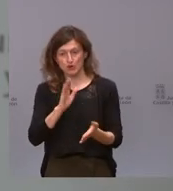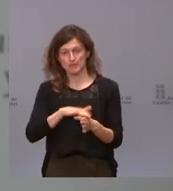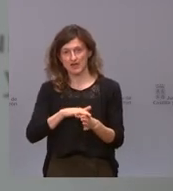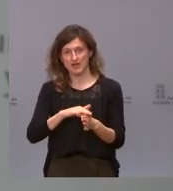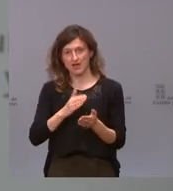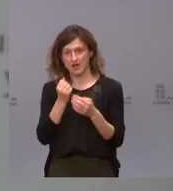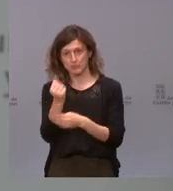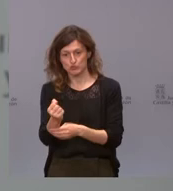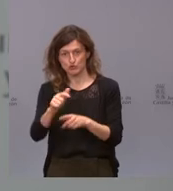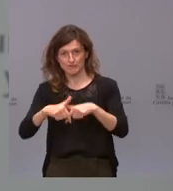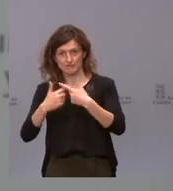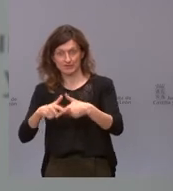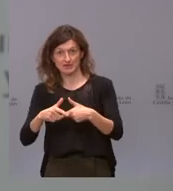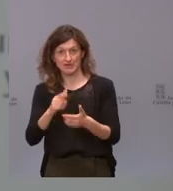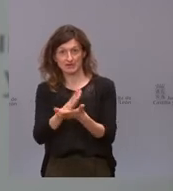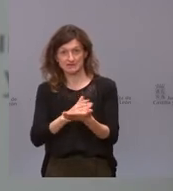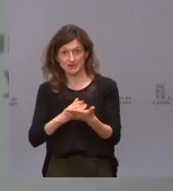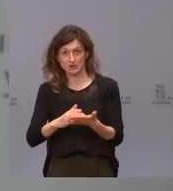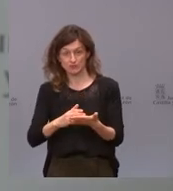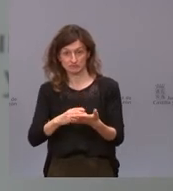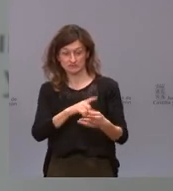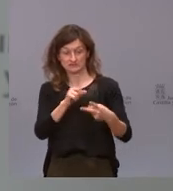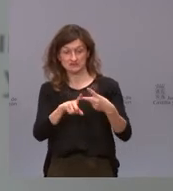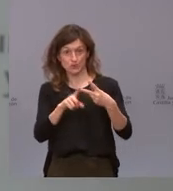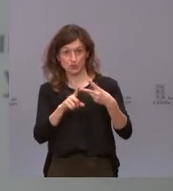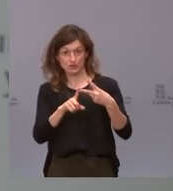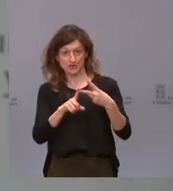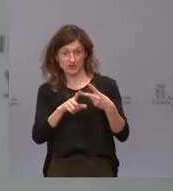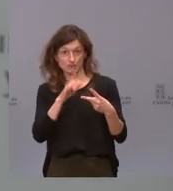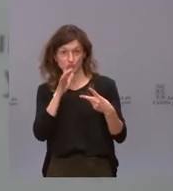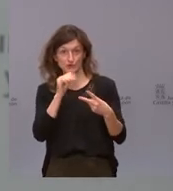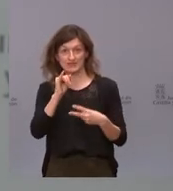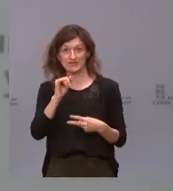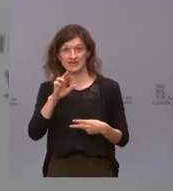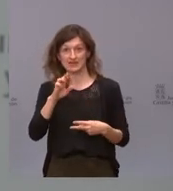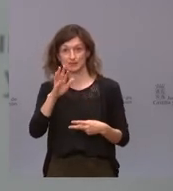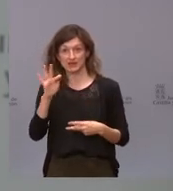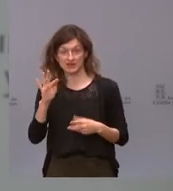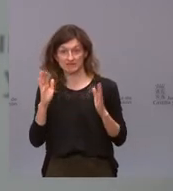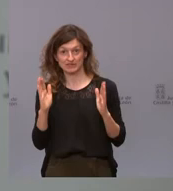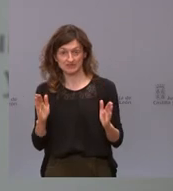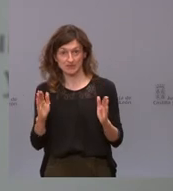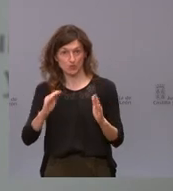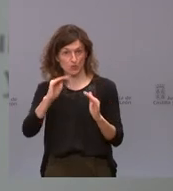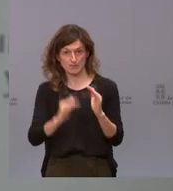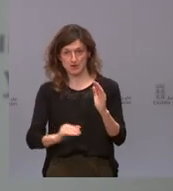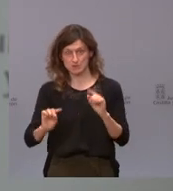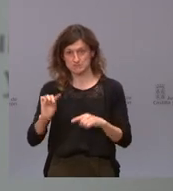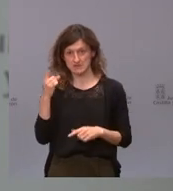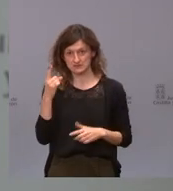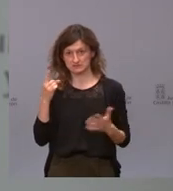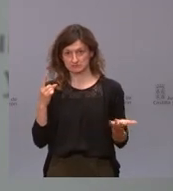que somos la segunda comunidad autónoma con un tramo de irpf más bajo